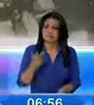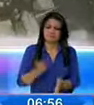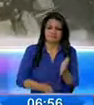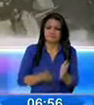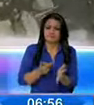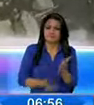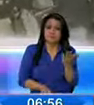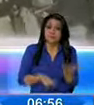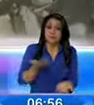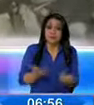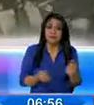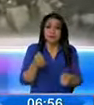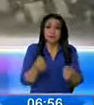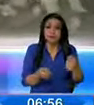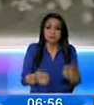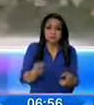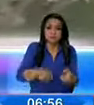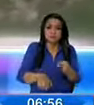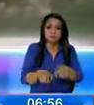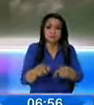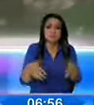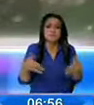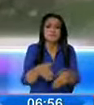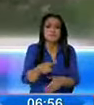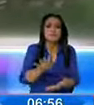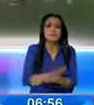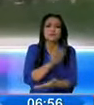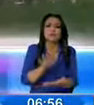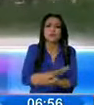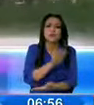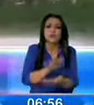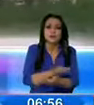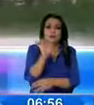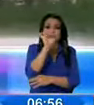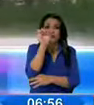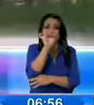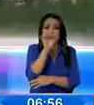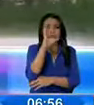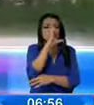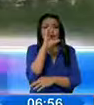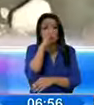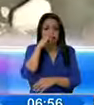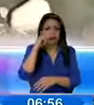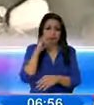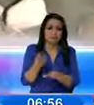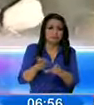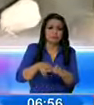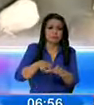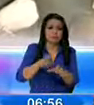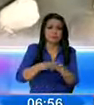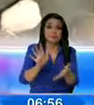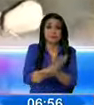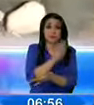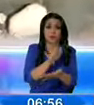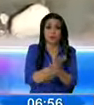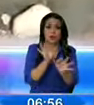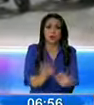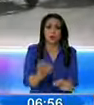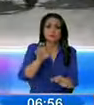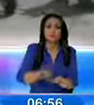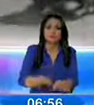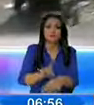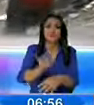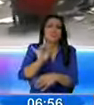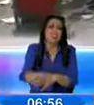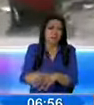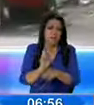automóvil era un recorrido de la escuela de la localidad. El chofer habría ido en busca de más escolares, dejando a la menor en el interior del vehículo. Tal